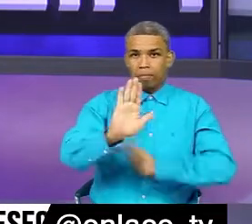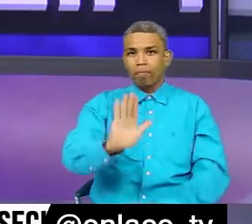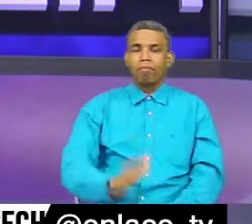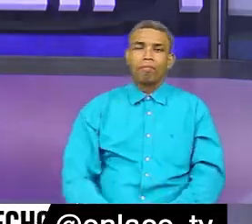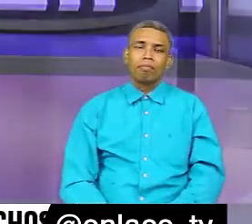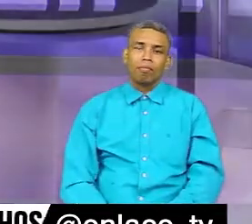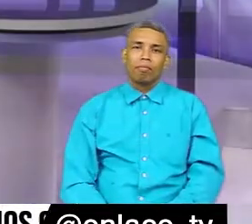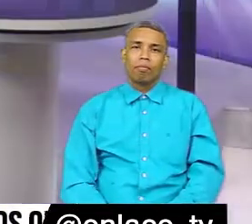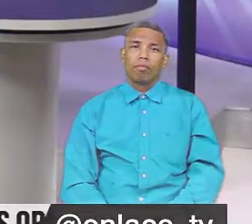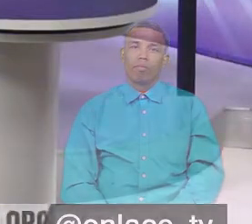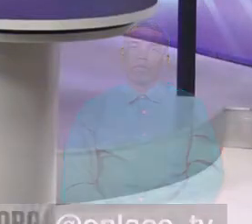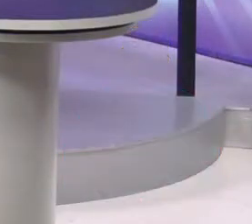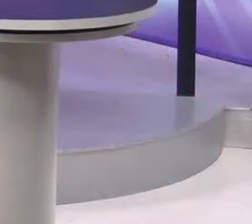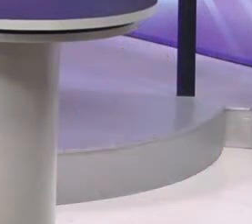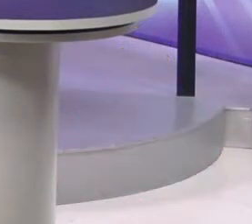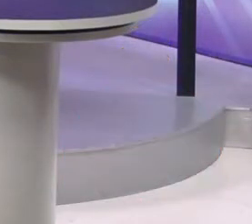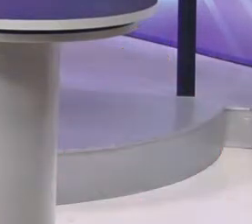Noticias.